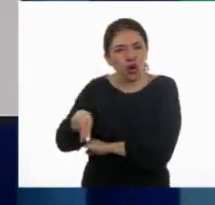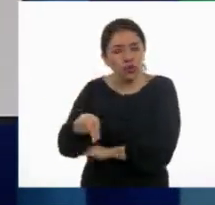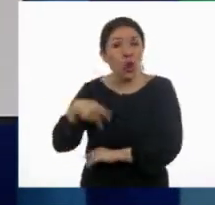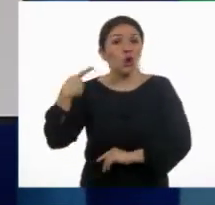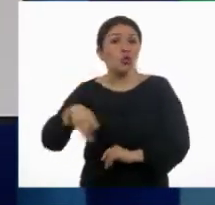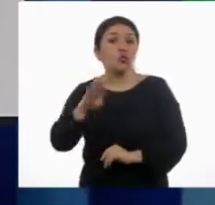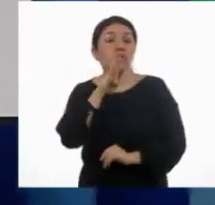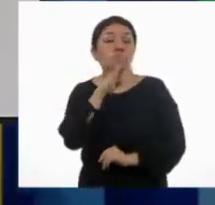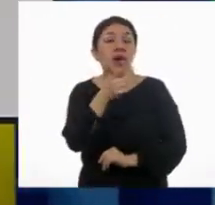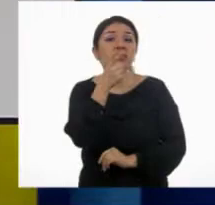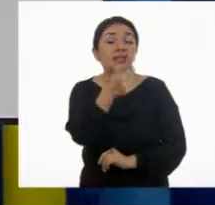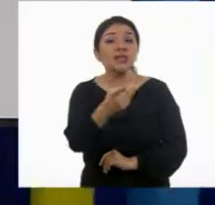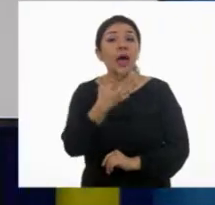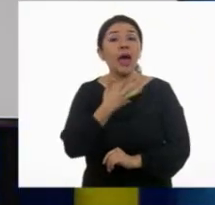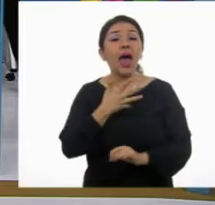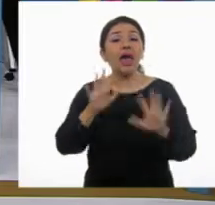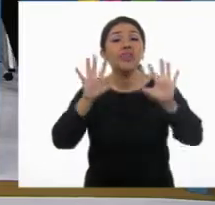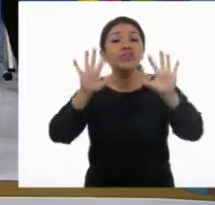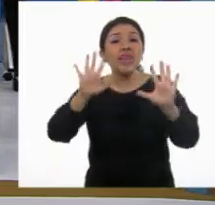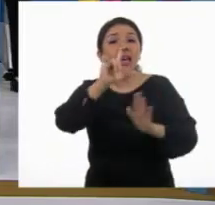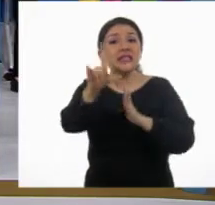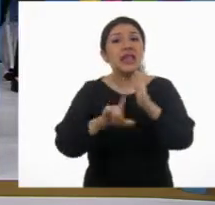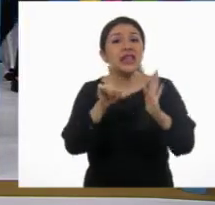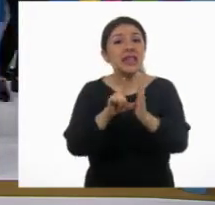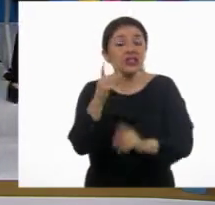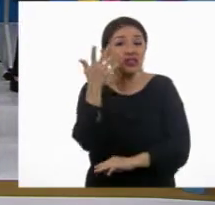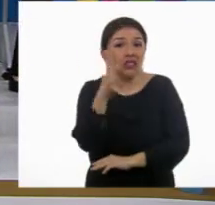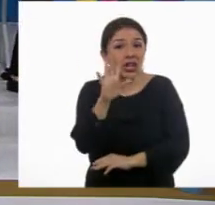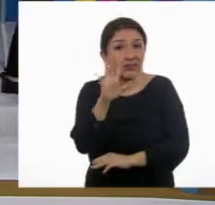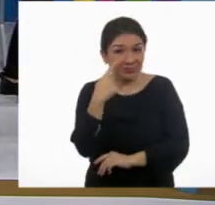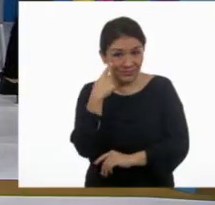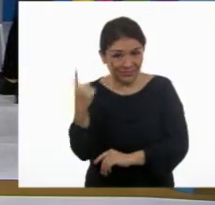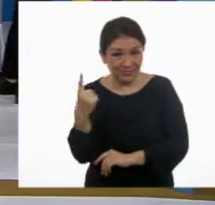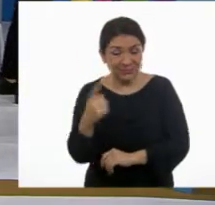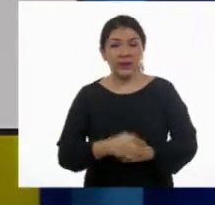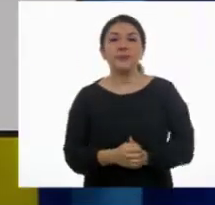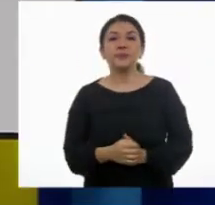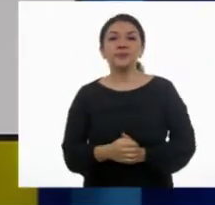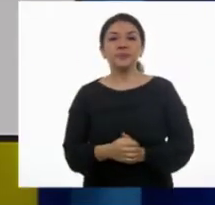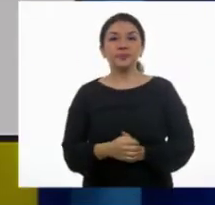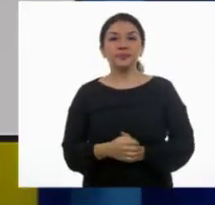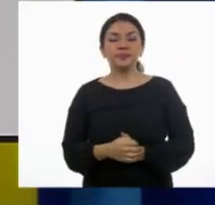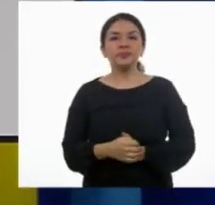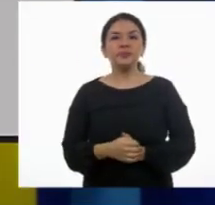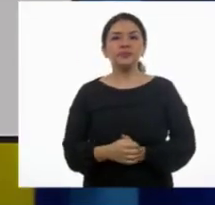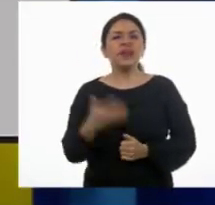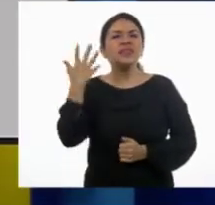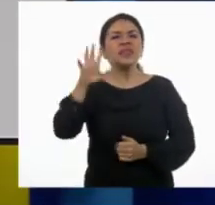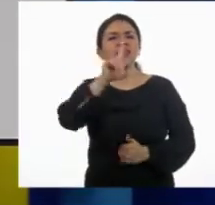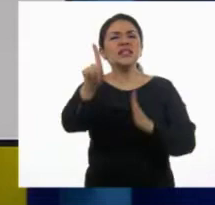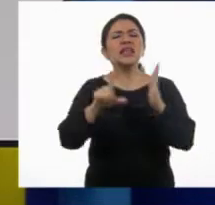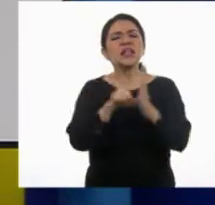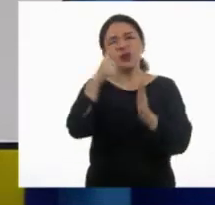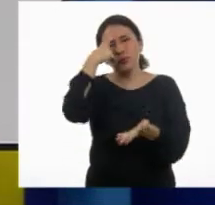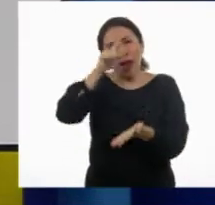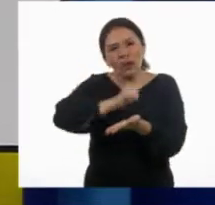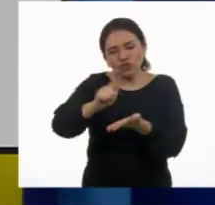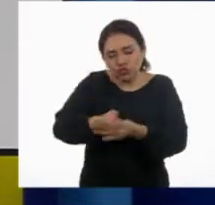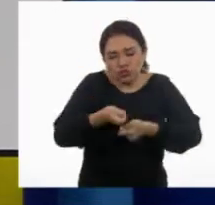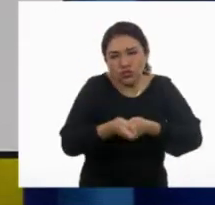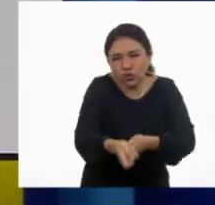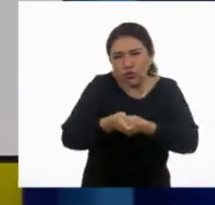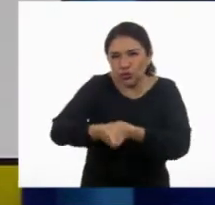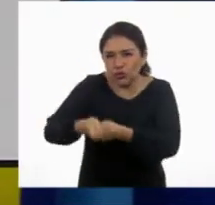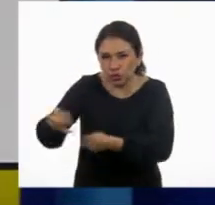mamá nos dijo que tiene 10 litros, ¿verdad, Ton? 10 litros. ¿De qué? De desinfectante,